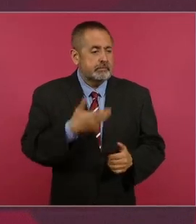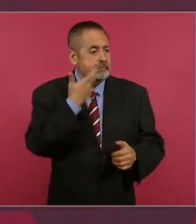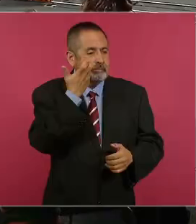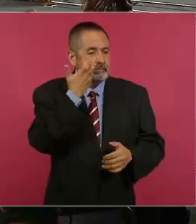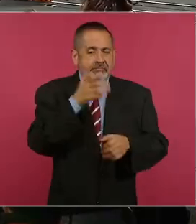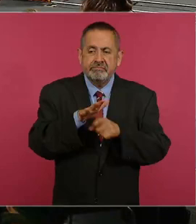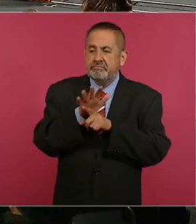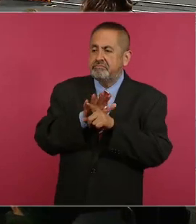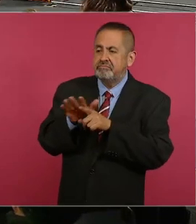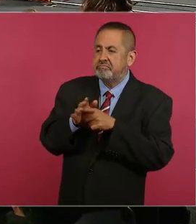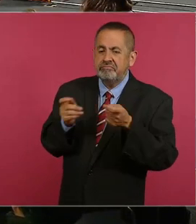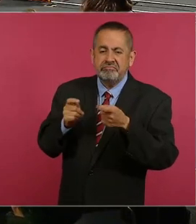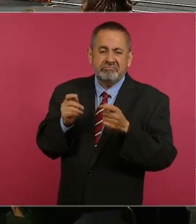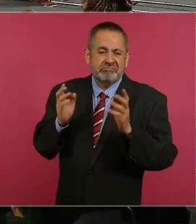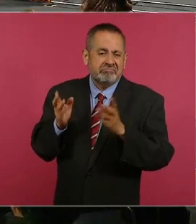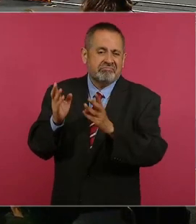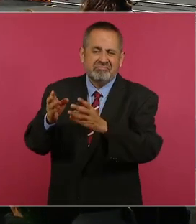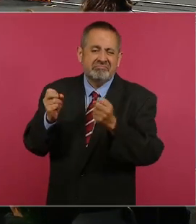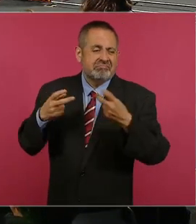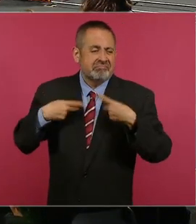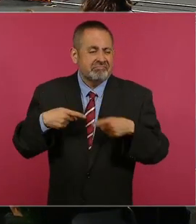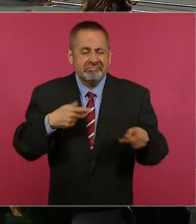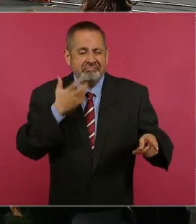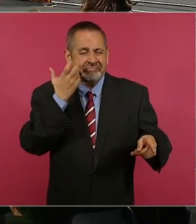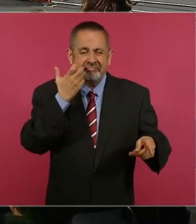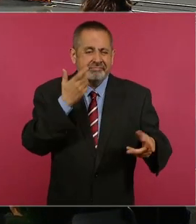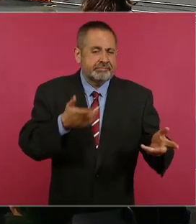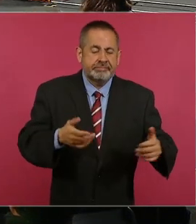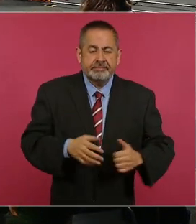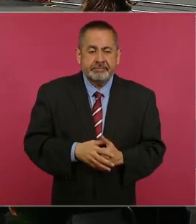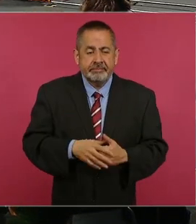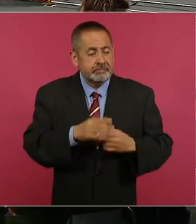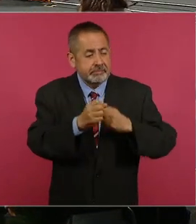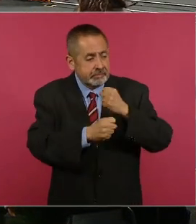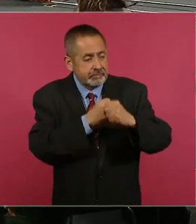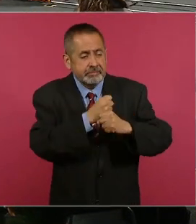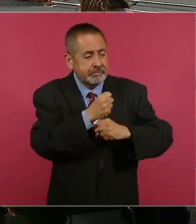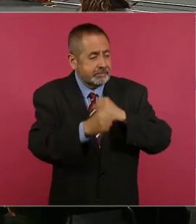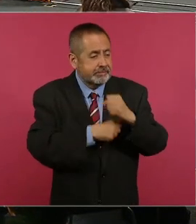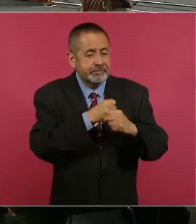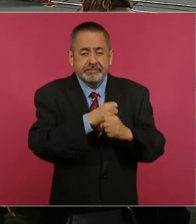manipulando a muchísima gente durante años.